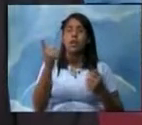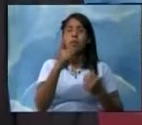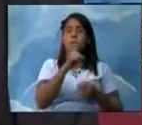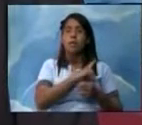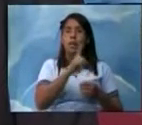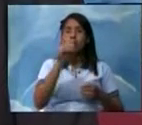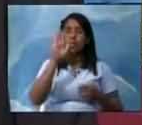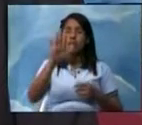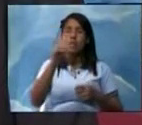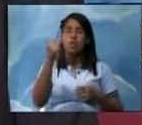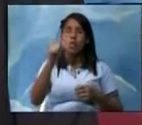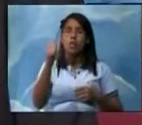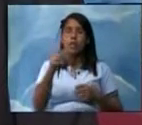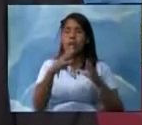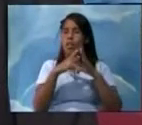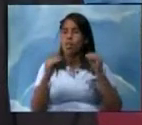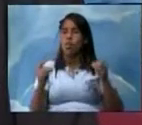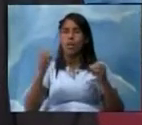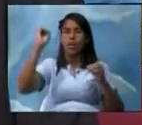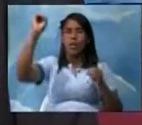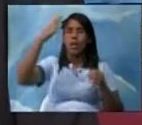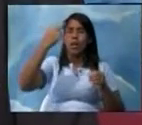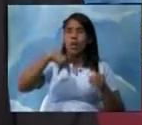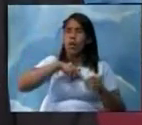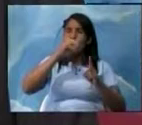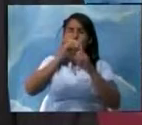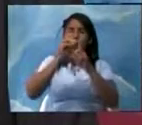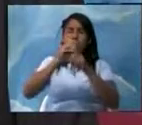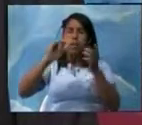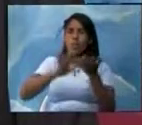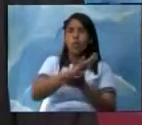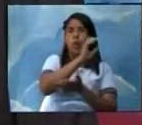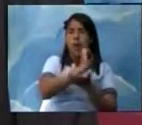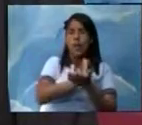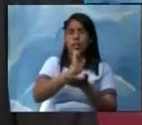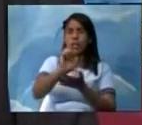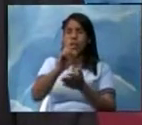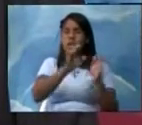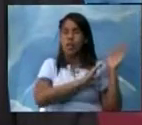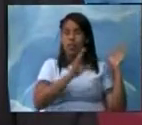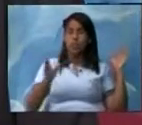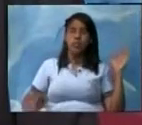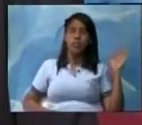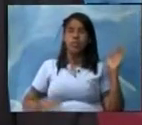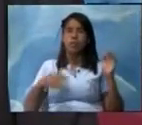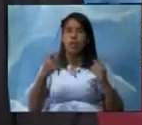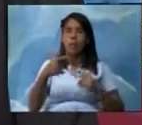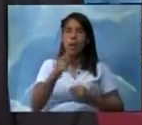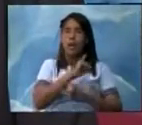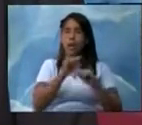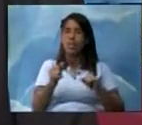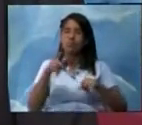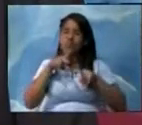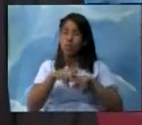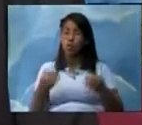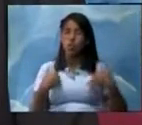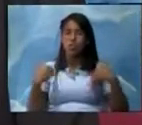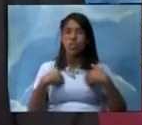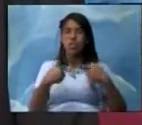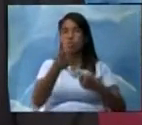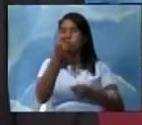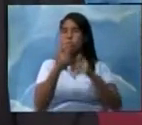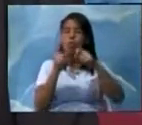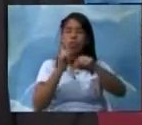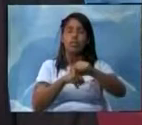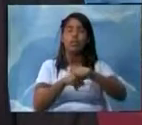de Pedro 5:10 y el Dios de toda gracia que nos llamó a su gloria eterna en Cristo Jesús después que haya padecido un poco de tiempo